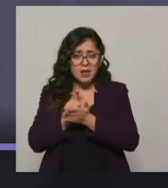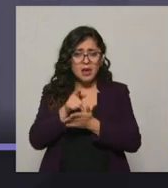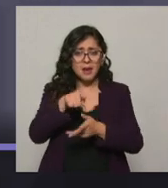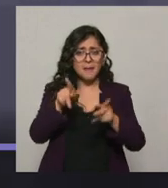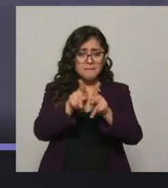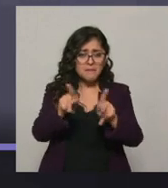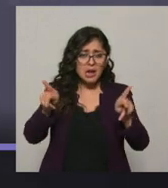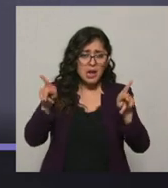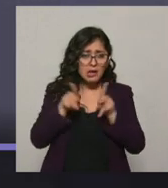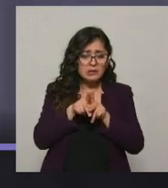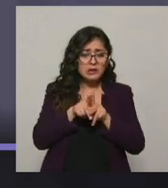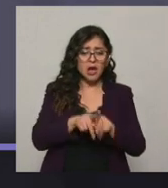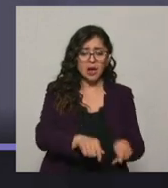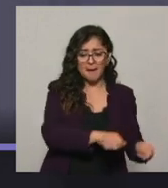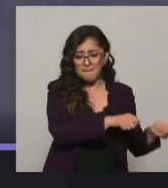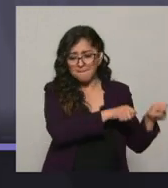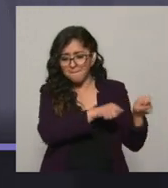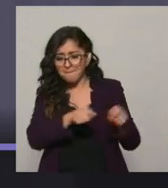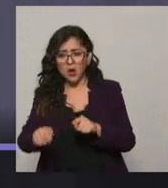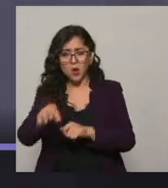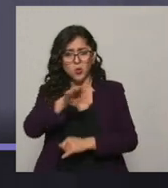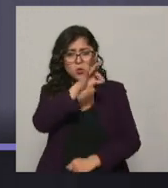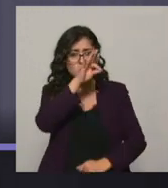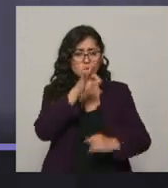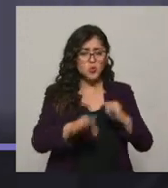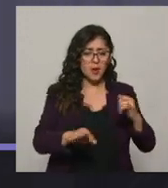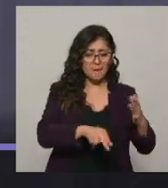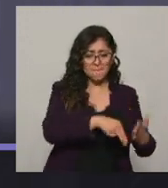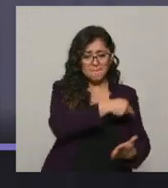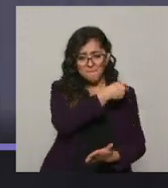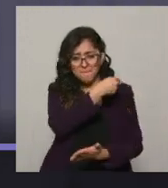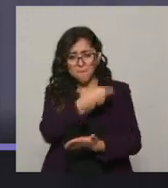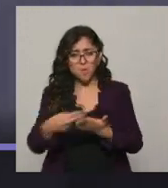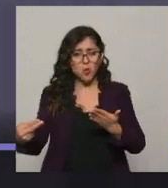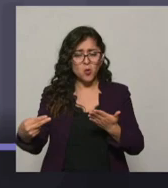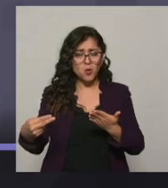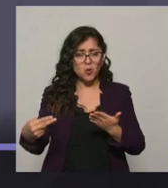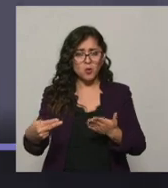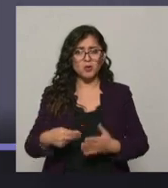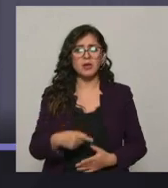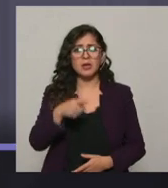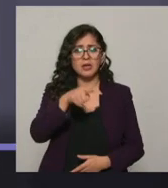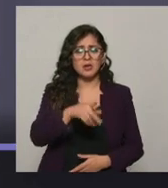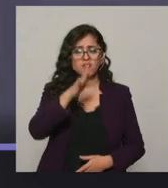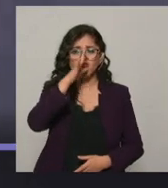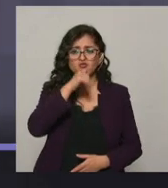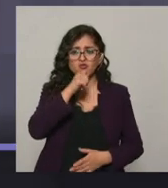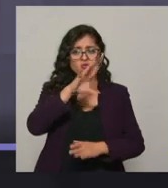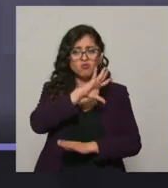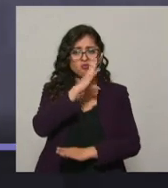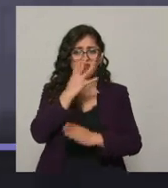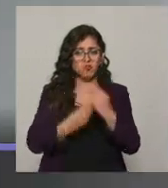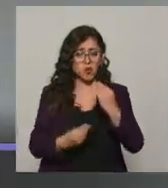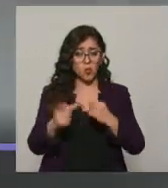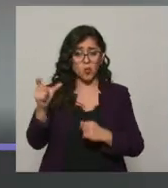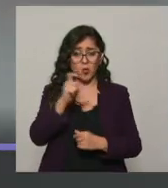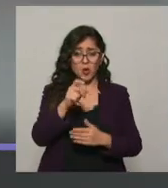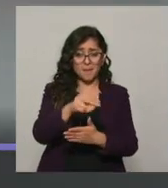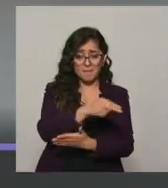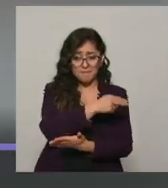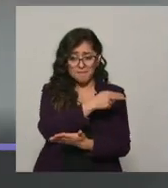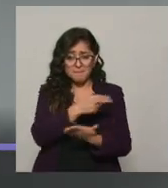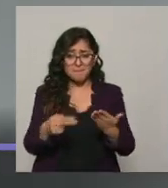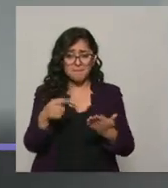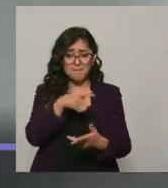plaza quien taclea al último de los agresores y evita que se fugue. Al momento de que esta